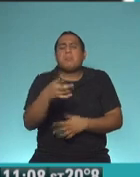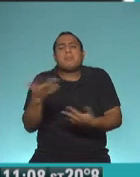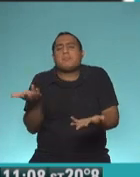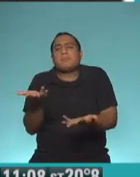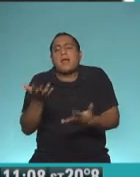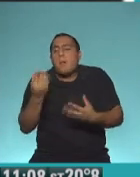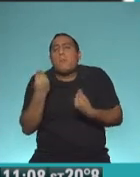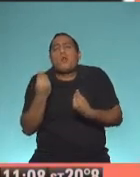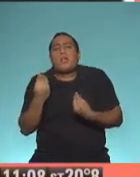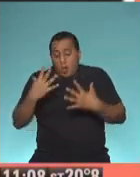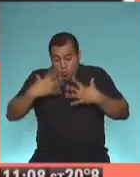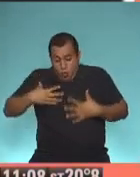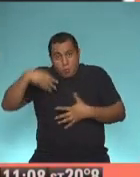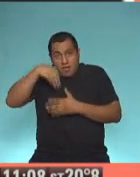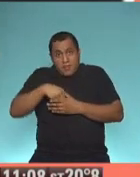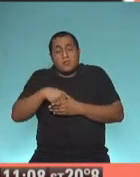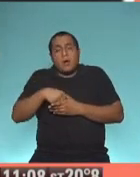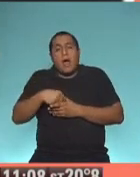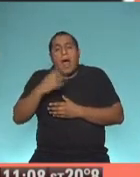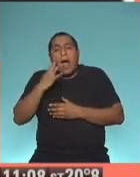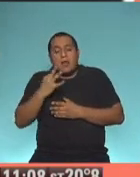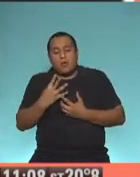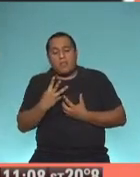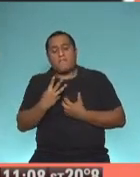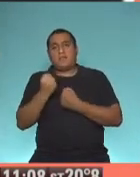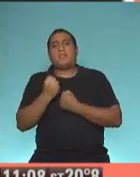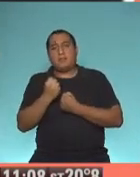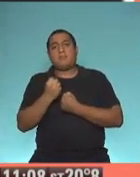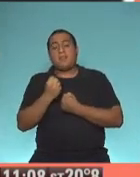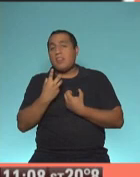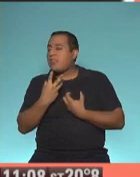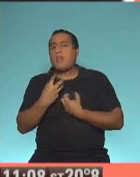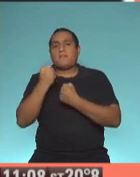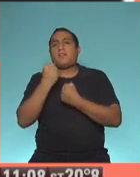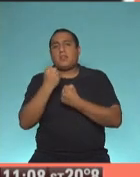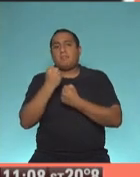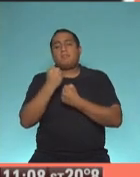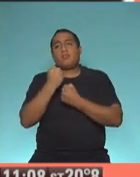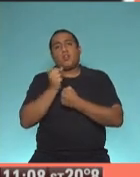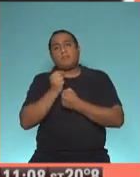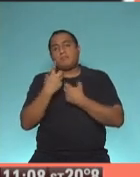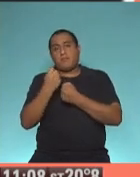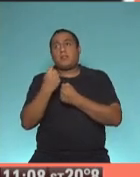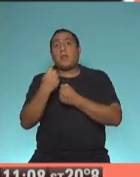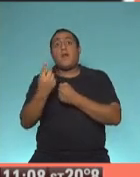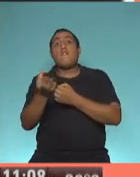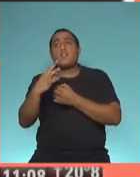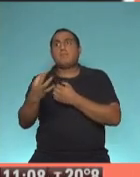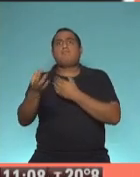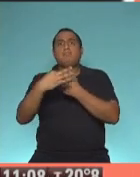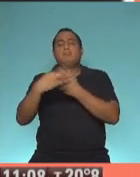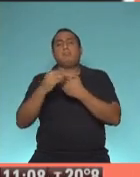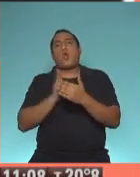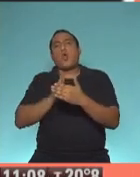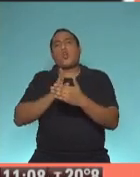de defensa protectora queda después de la infección y que probablemente son anticuerpos, pero no son los únicos